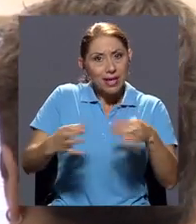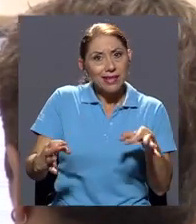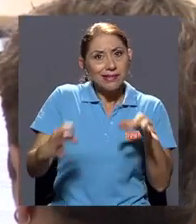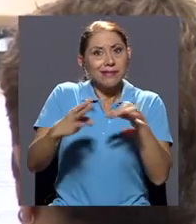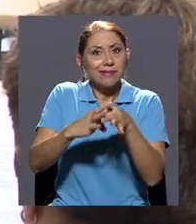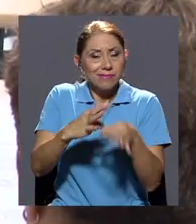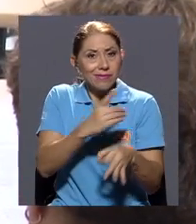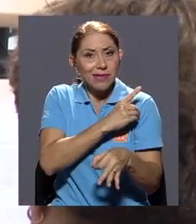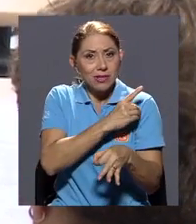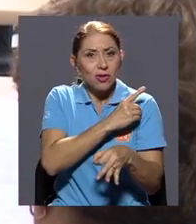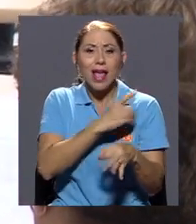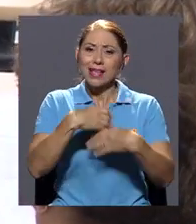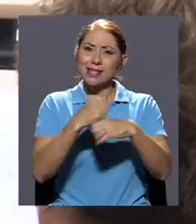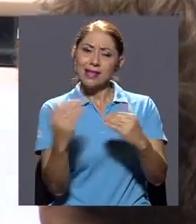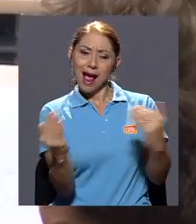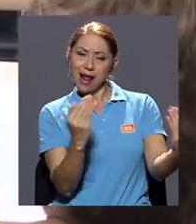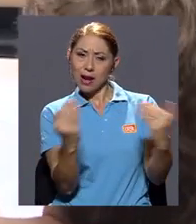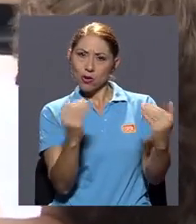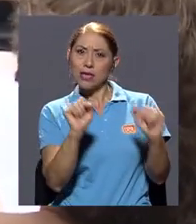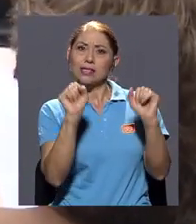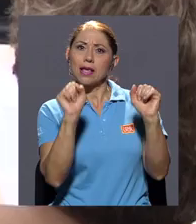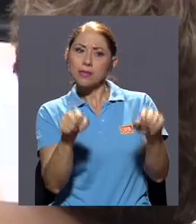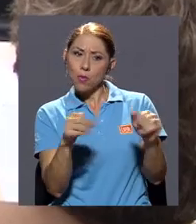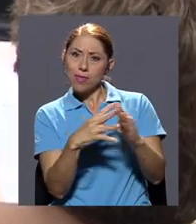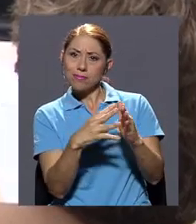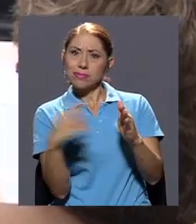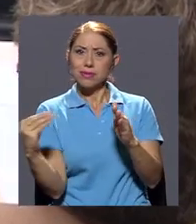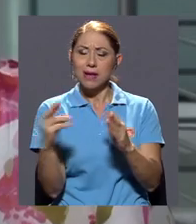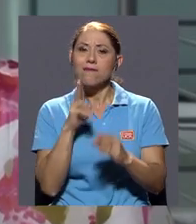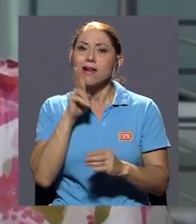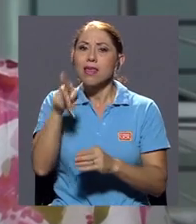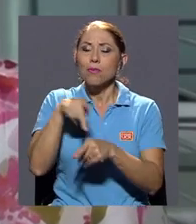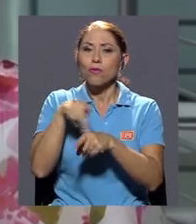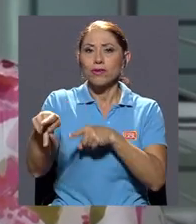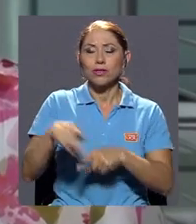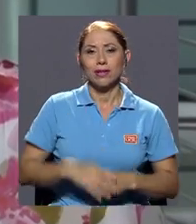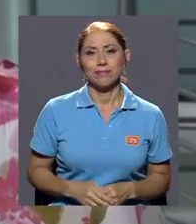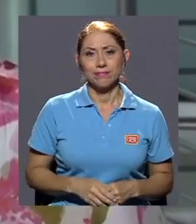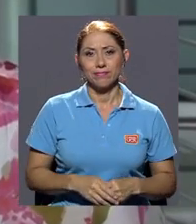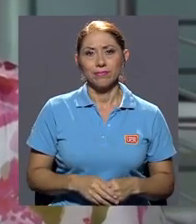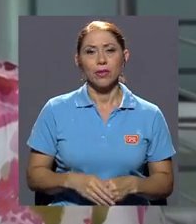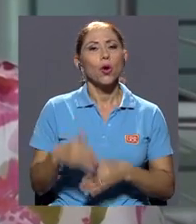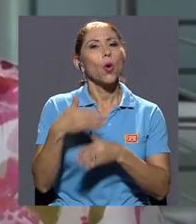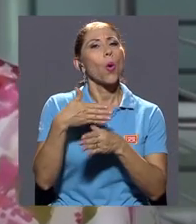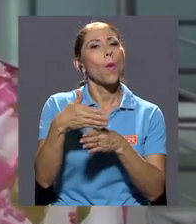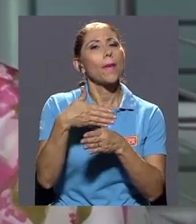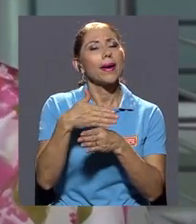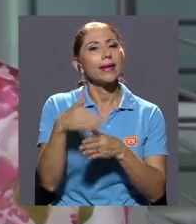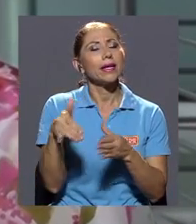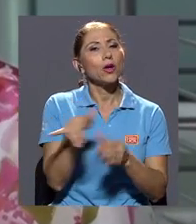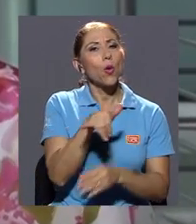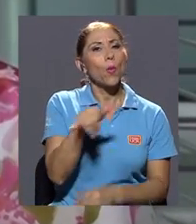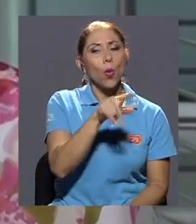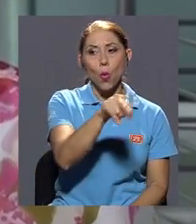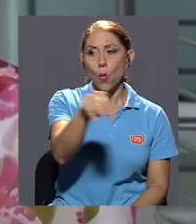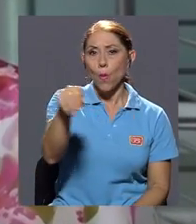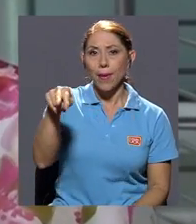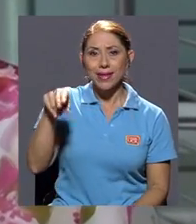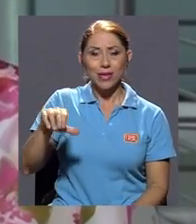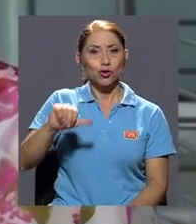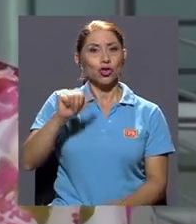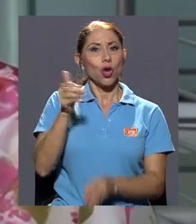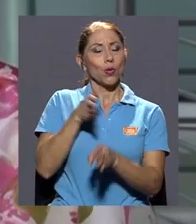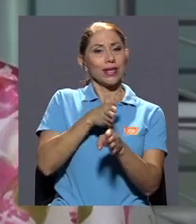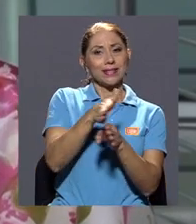generan analogías replicables a la realidad profesional. Pero compartir como compañeros de otras disciplinas, de la